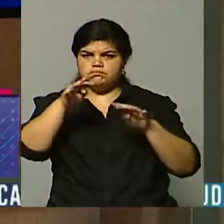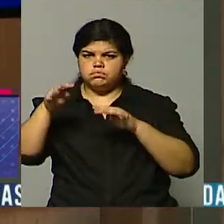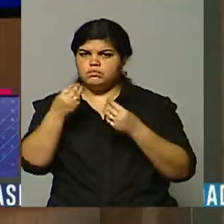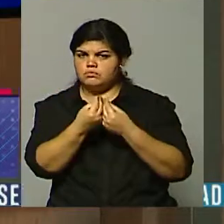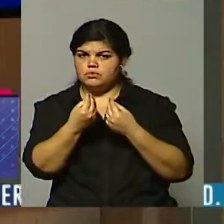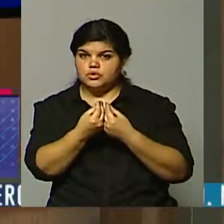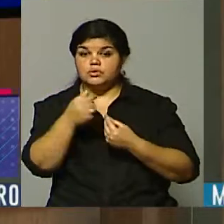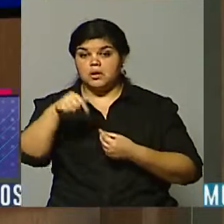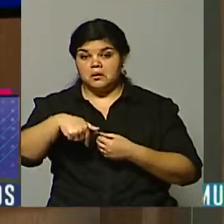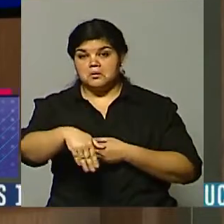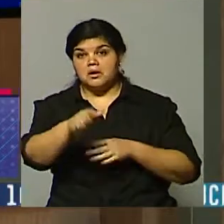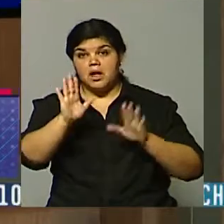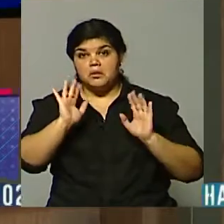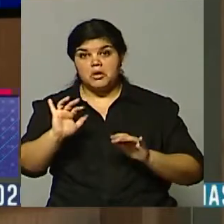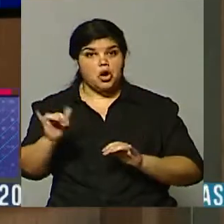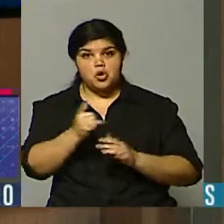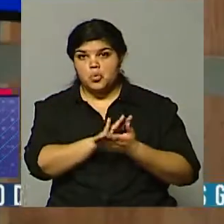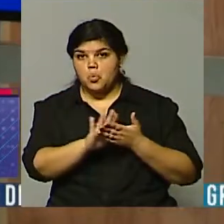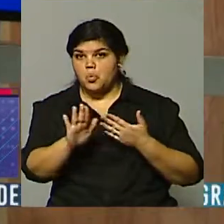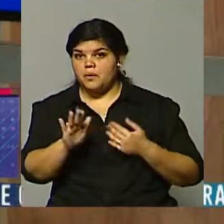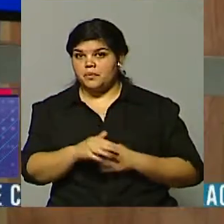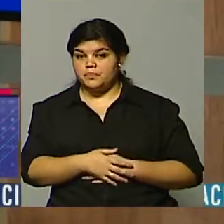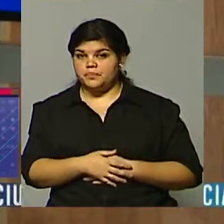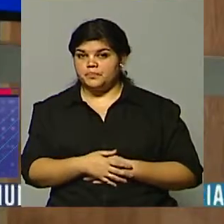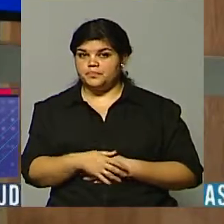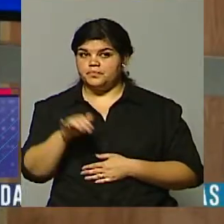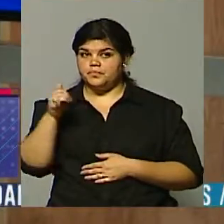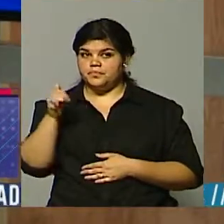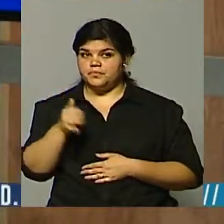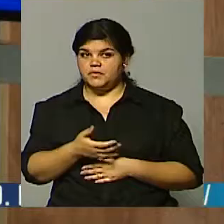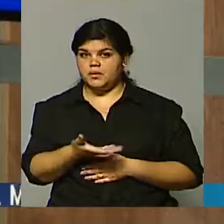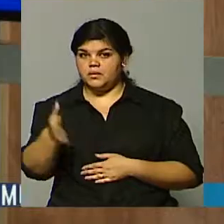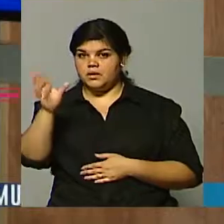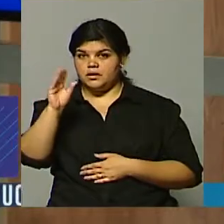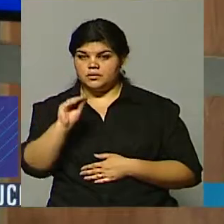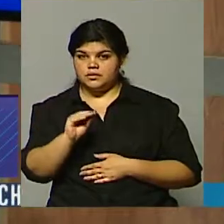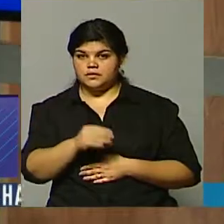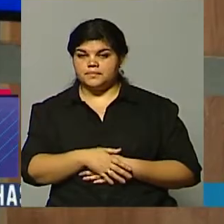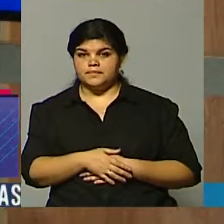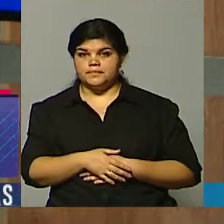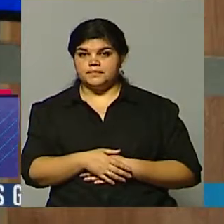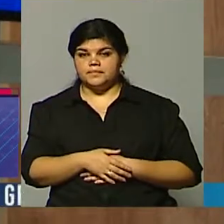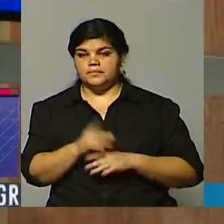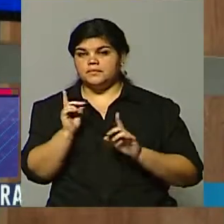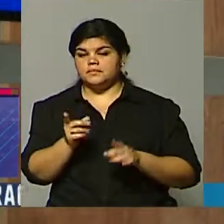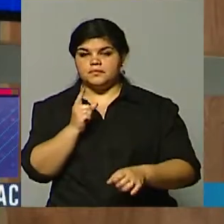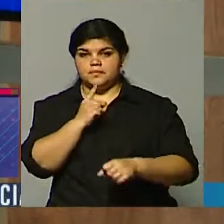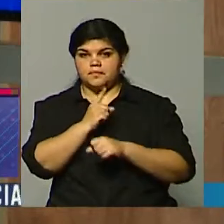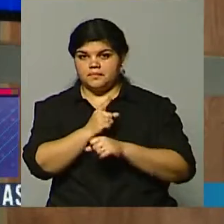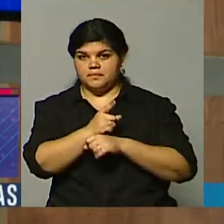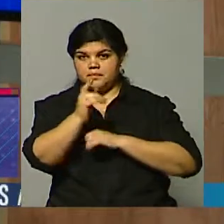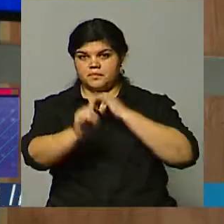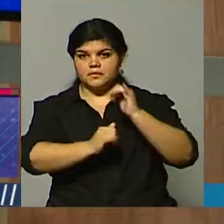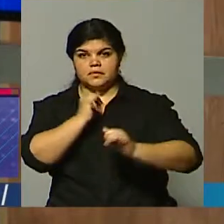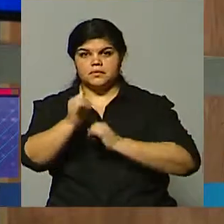por hoy en un nuevo éxito. Es así, Marianela, ¿no? Es así, Claudia. Muy buenas noches. Primero y principal, hablar